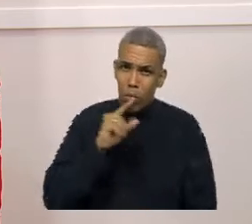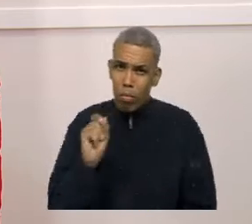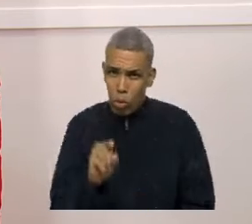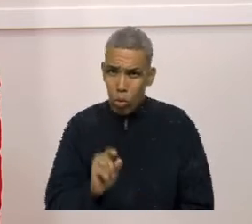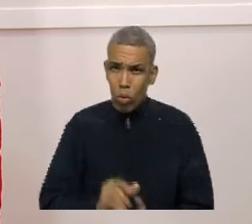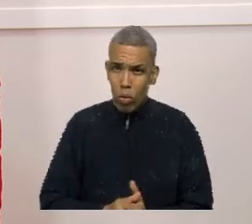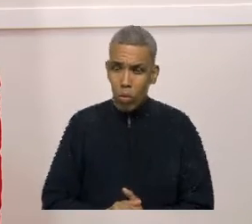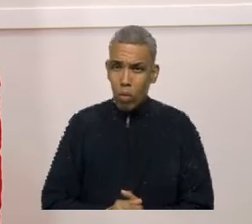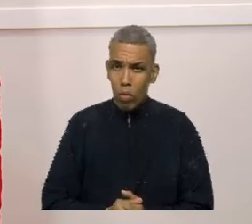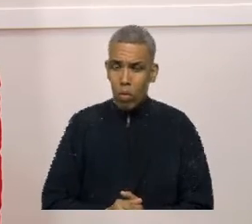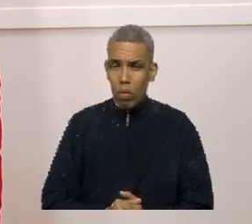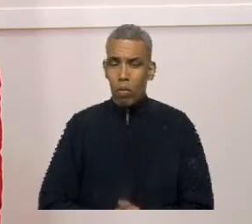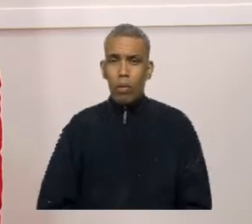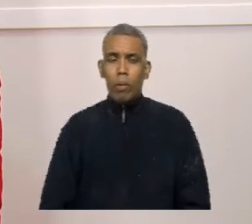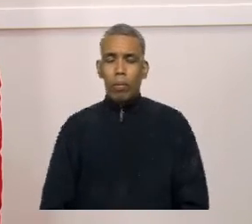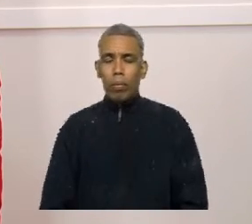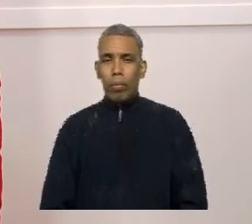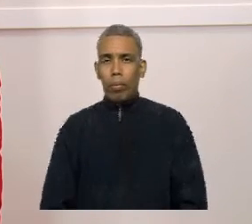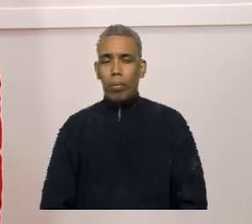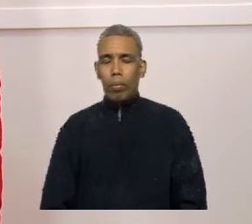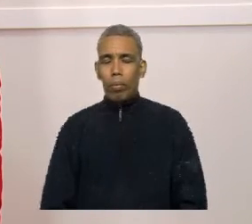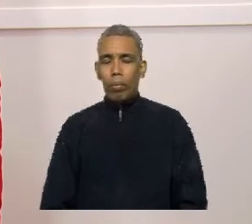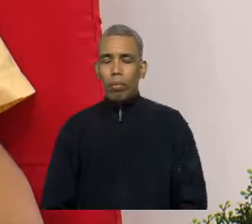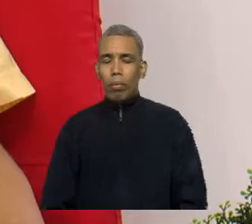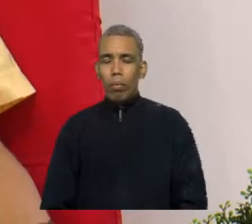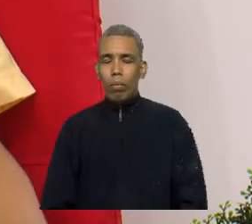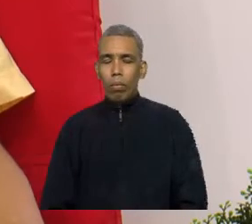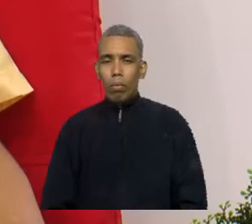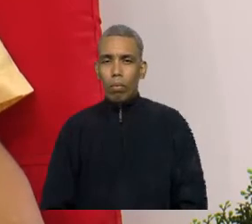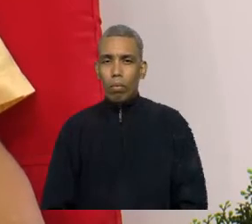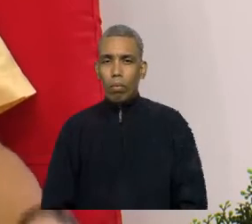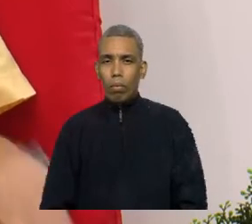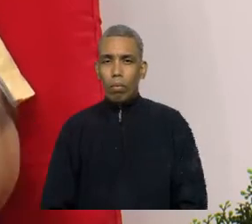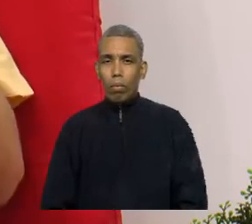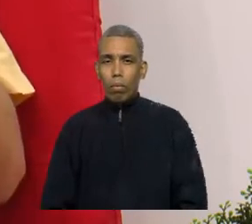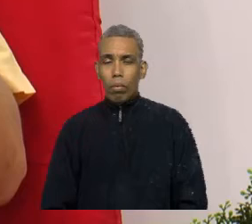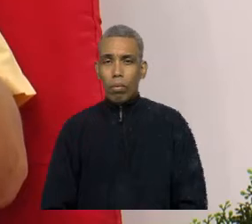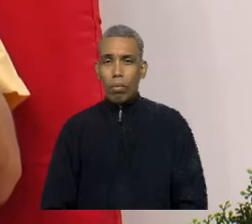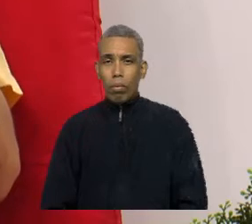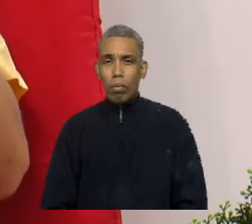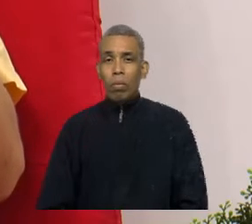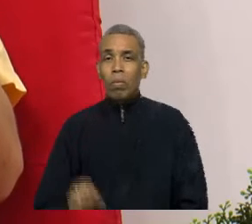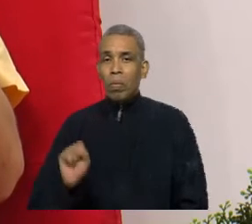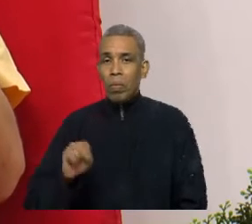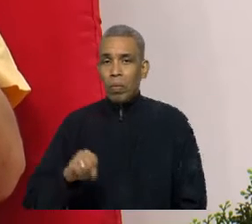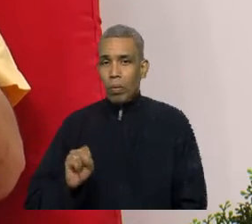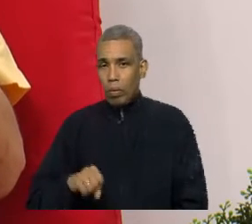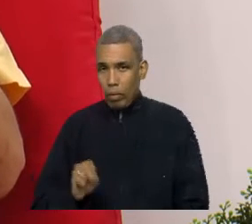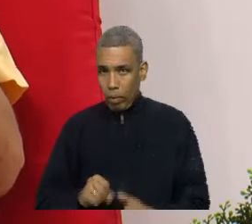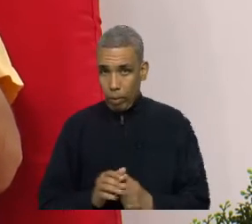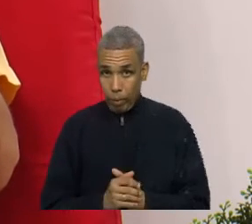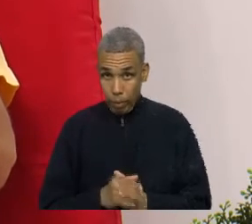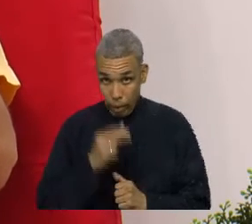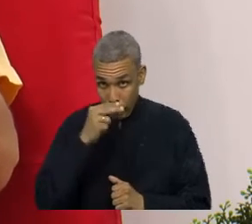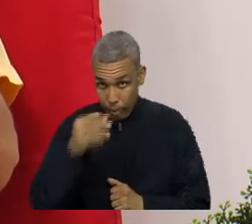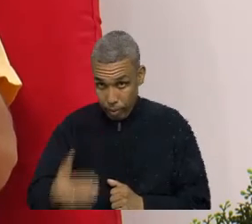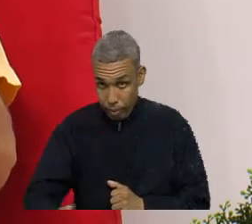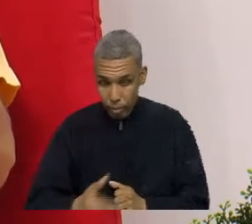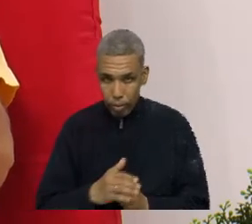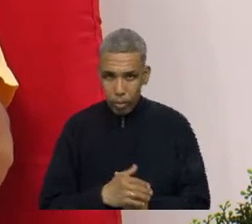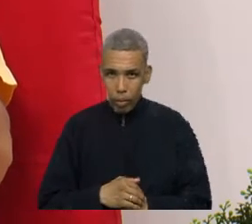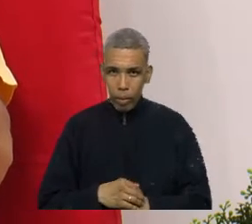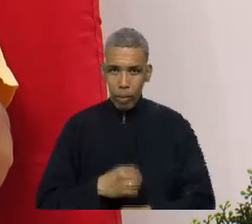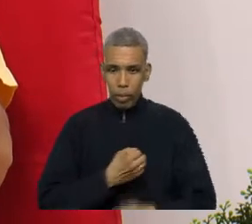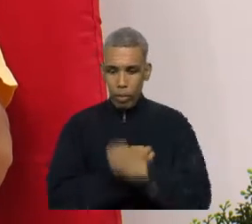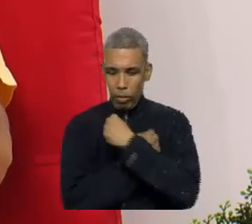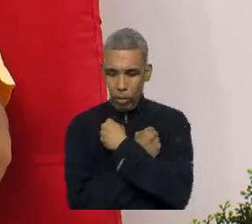inflamación, pero también a la acumulación de flema. Sí, de hecho, el niño asmático va teniendo una deformación torácica, sí, porque el